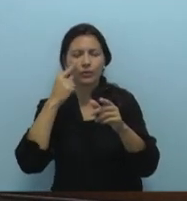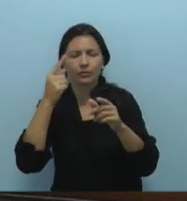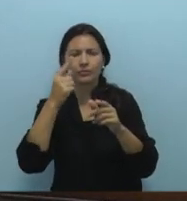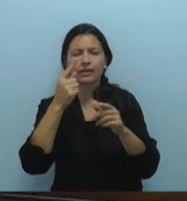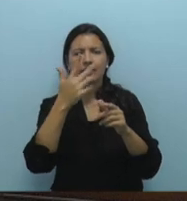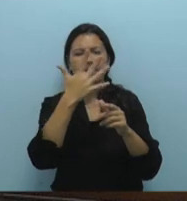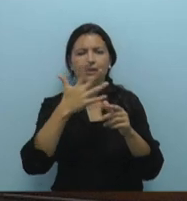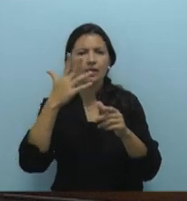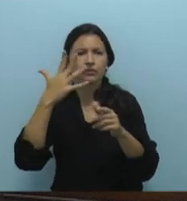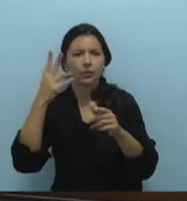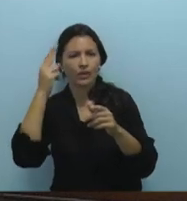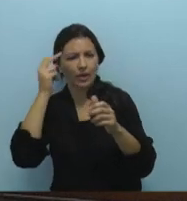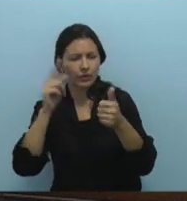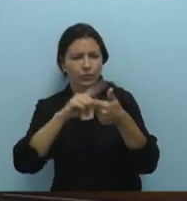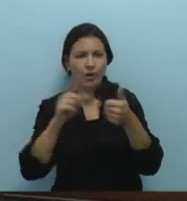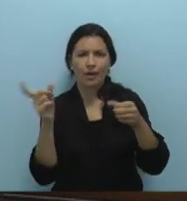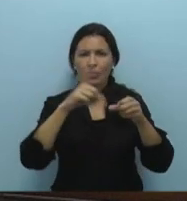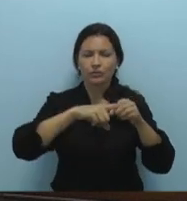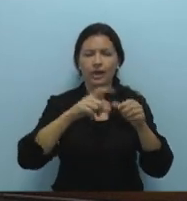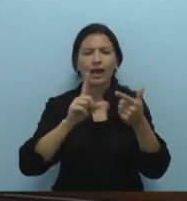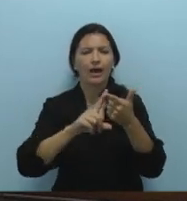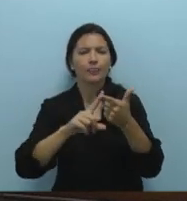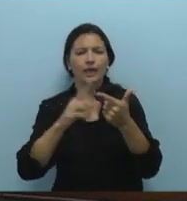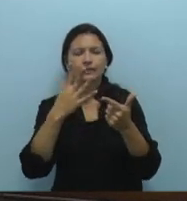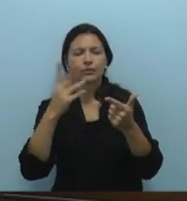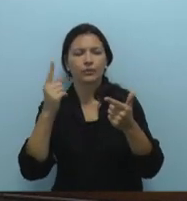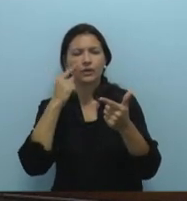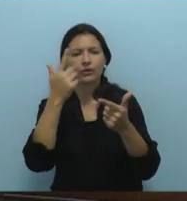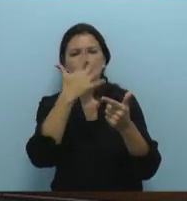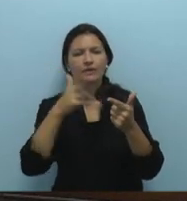54559, el número 54580. El